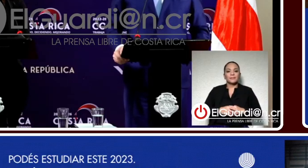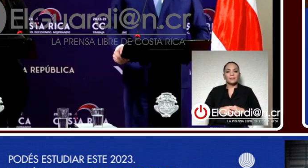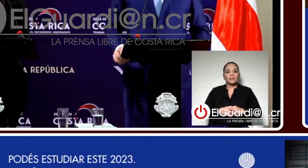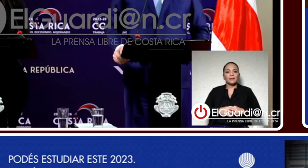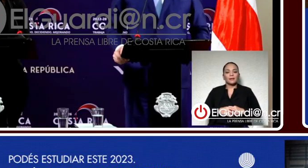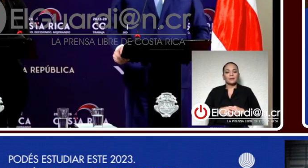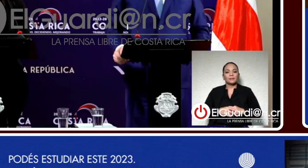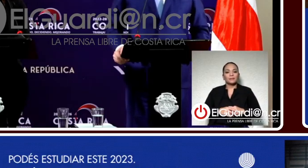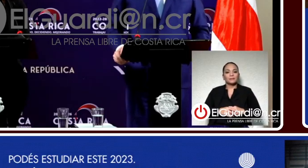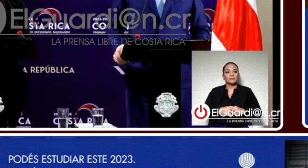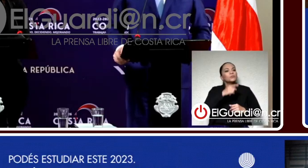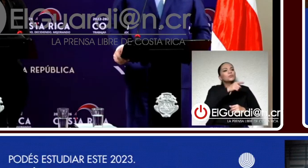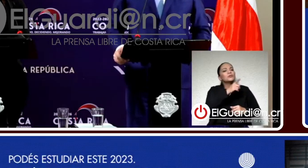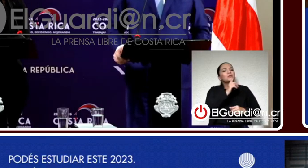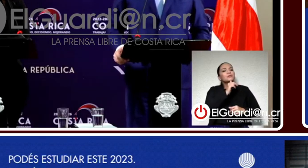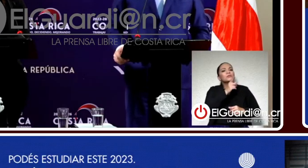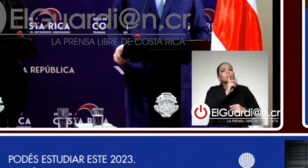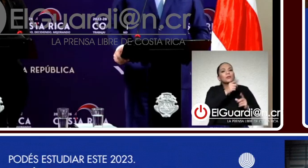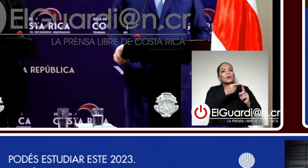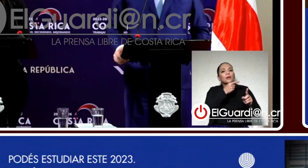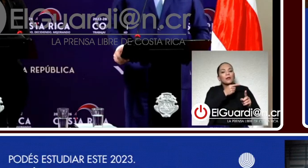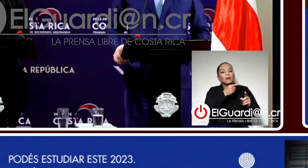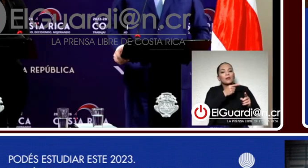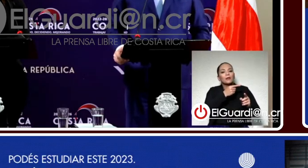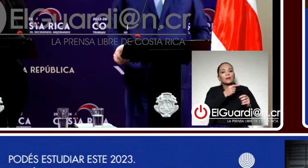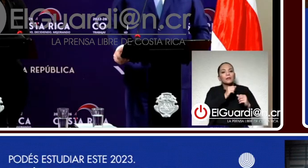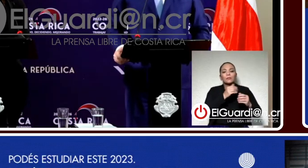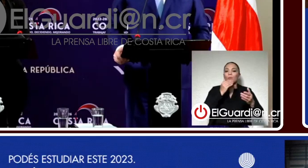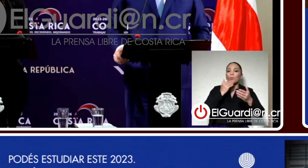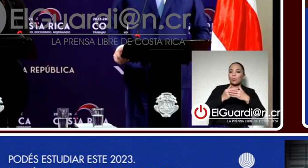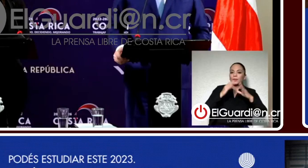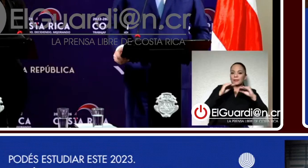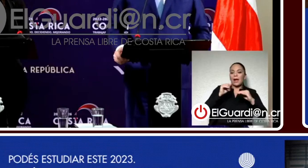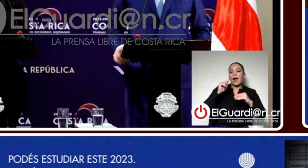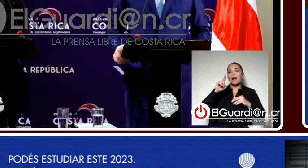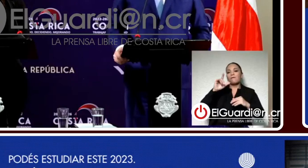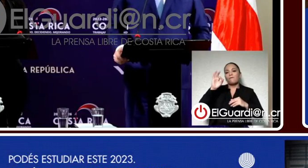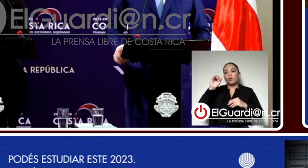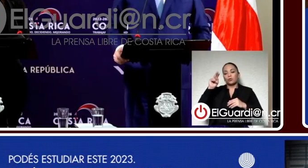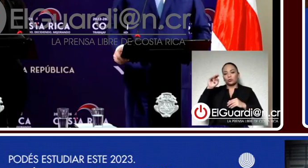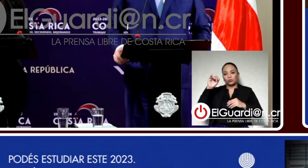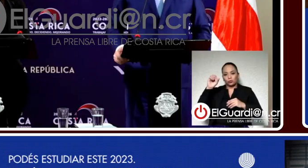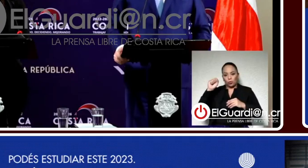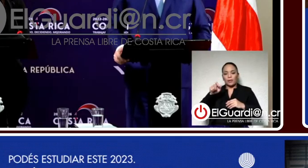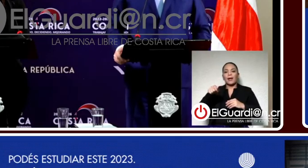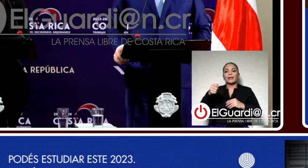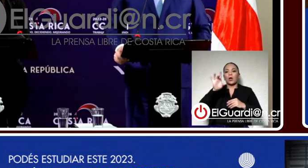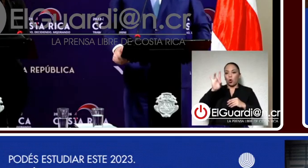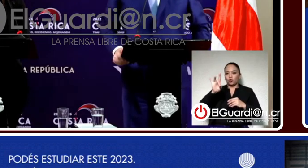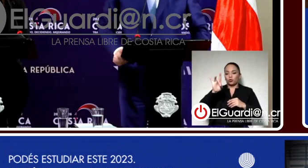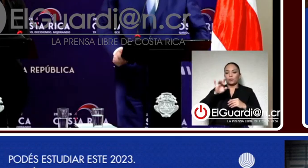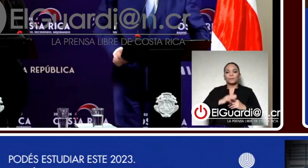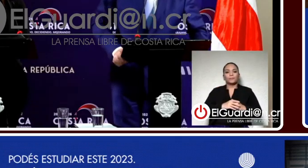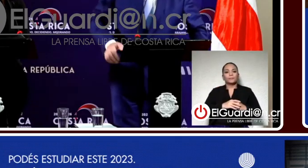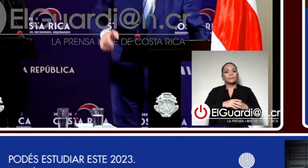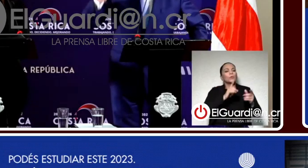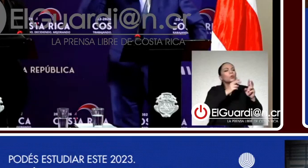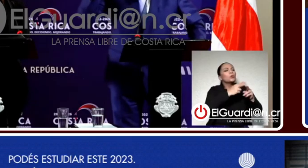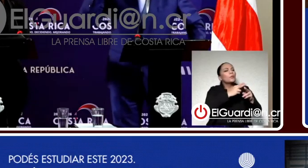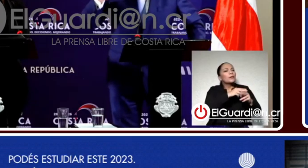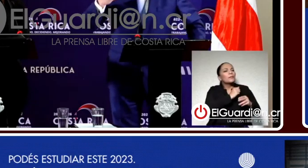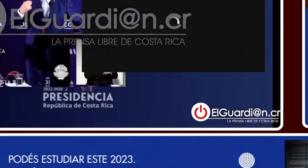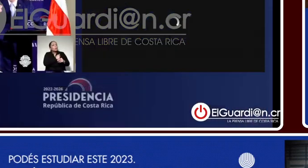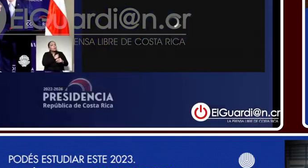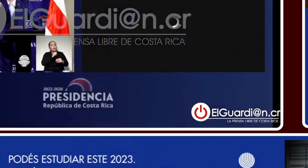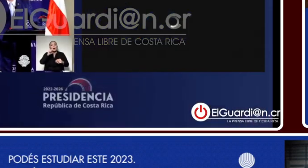Sí, señor, ¿de qué medio es usted? Buenas tardes, Alfonso Hernández de Multimedios Canal 8. Presidente, ¿cuál es su primer nombre? Es que yo